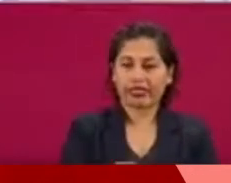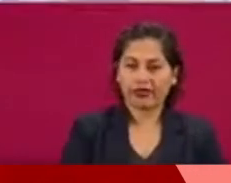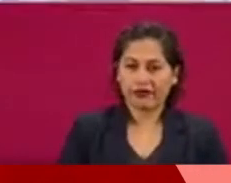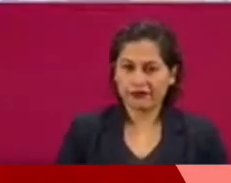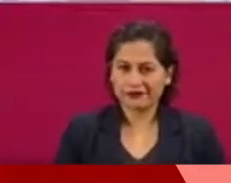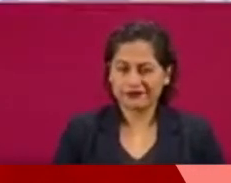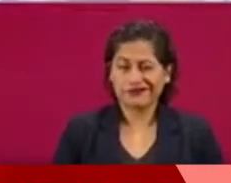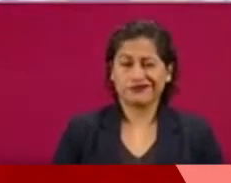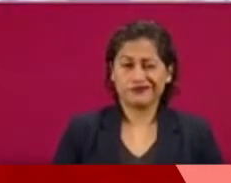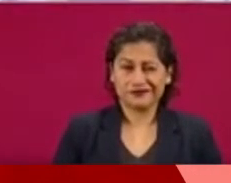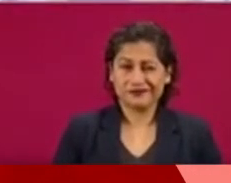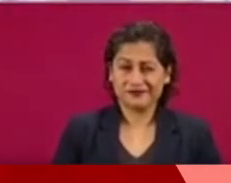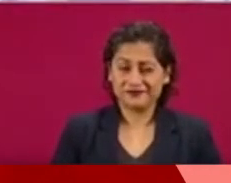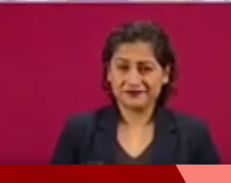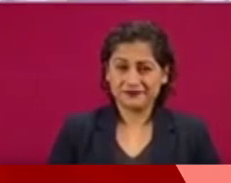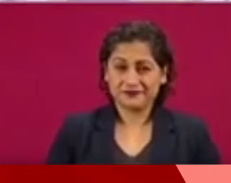de una temporada de